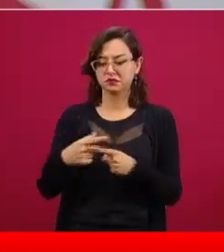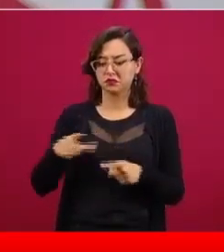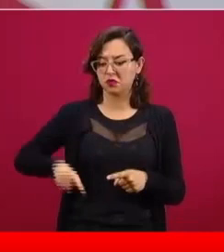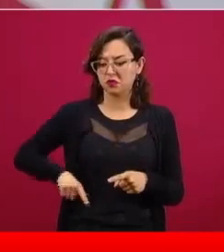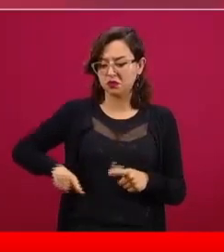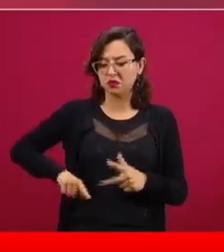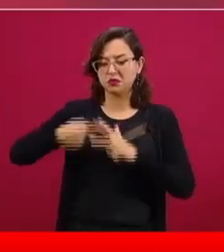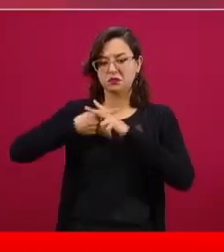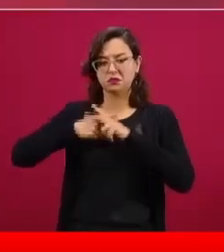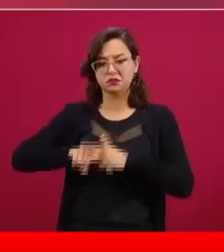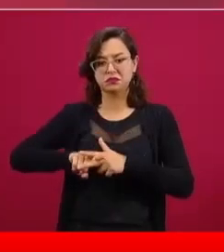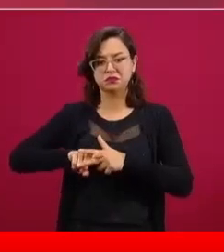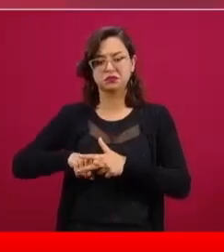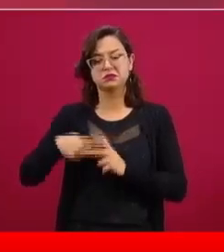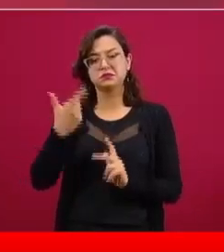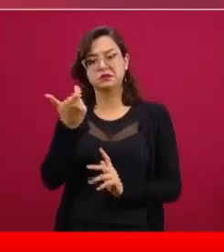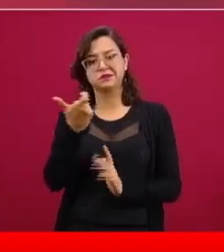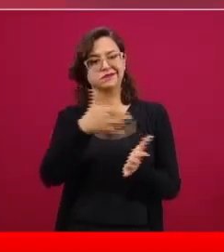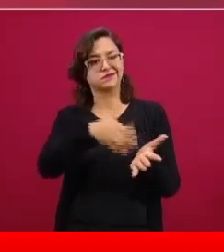ahorrar